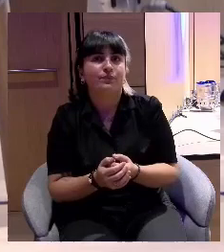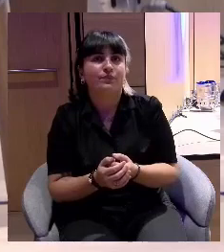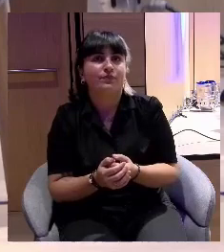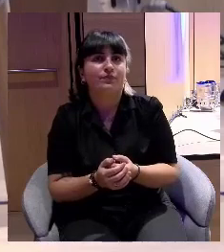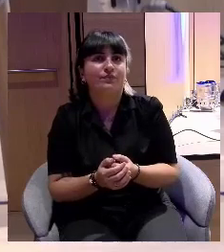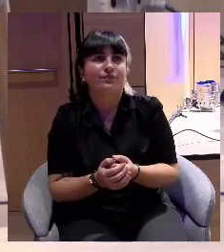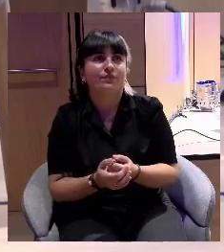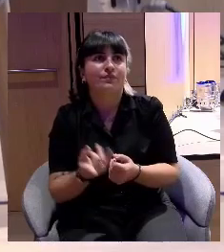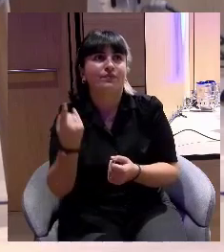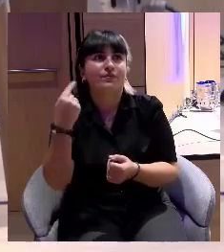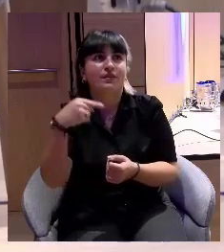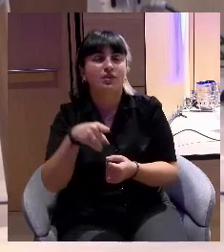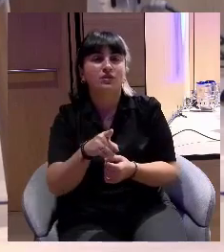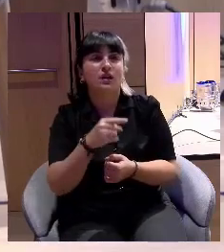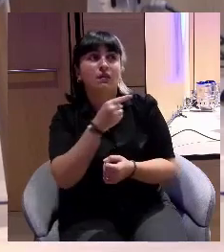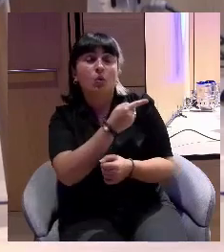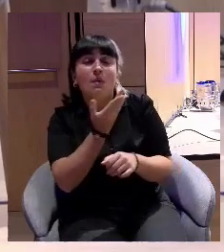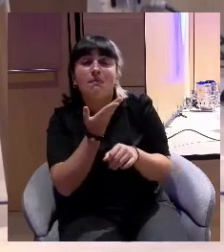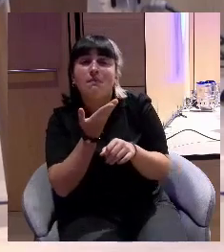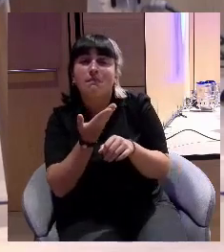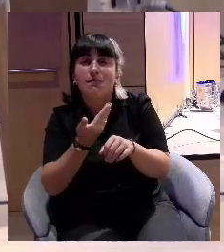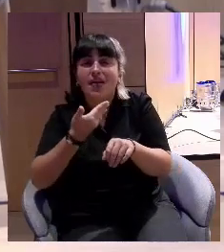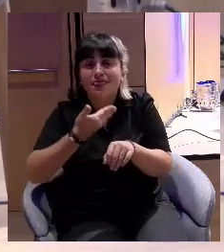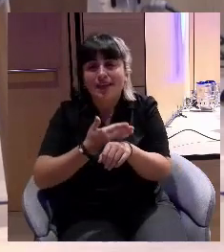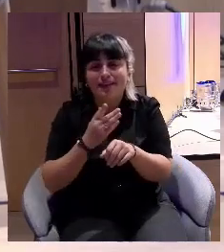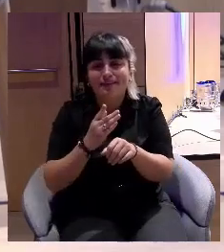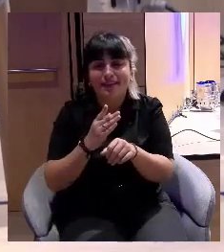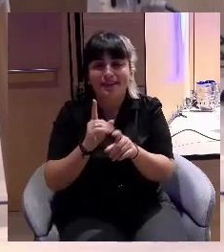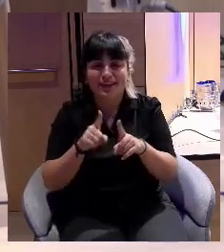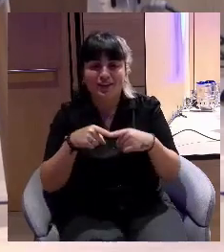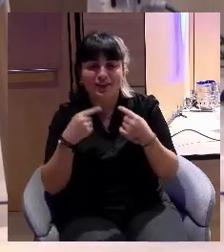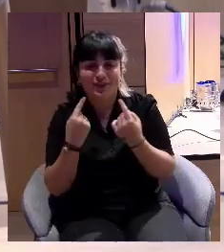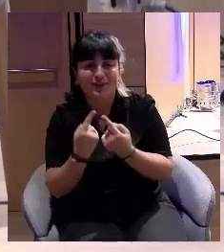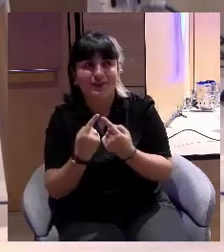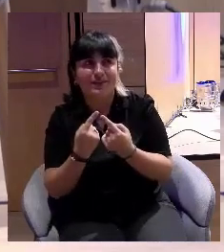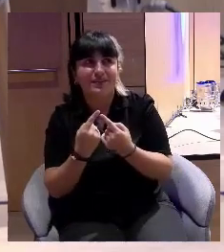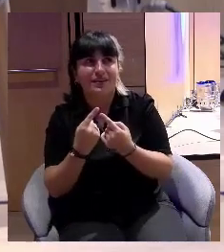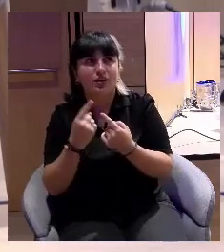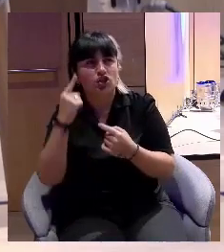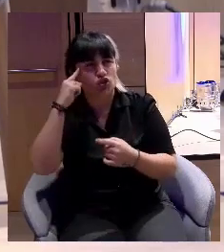Bueno, vos nos pediste que pensáramos como que soñábamos o qué nos gustaría.